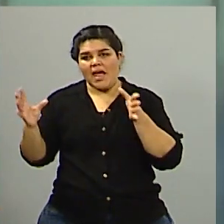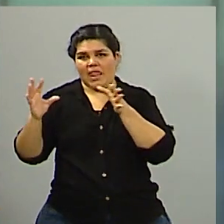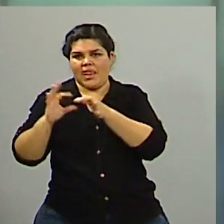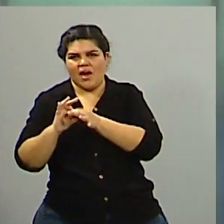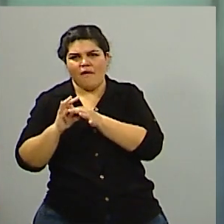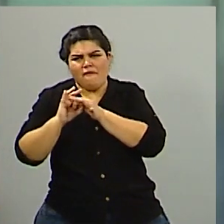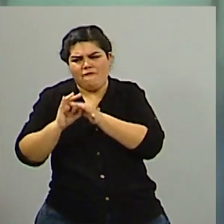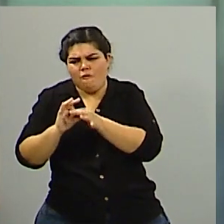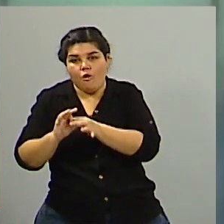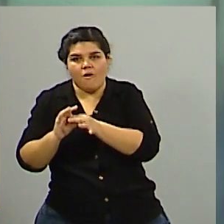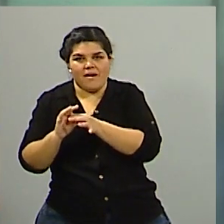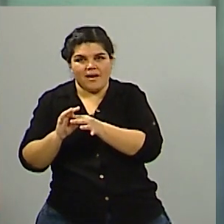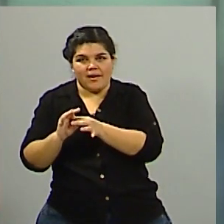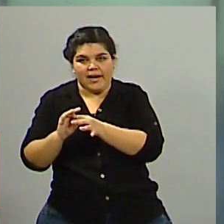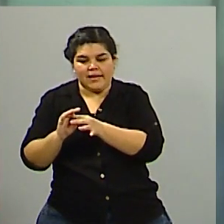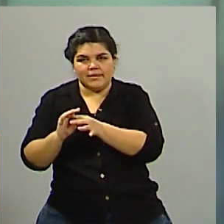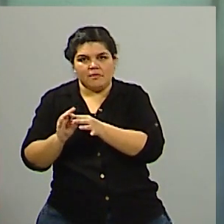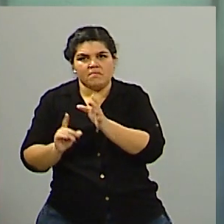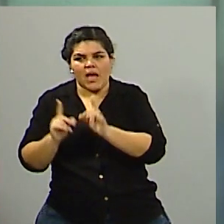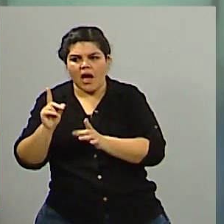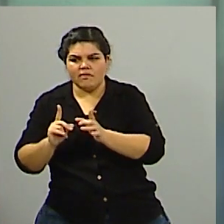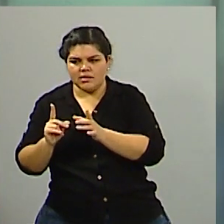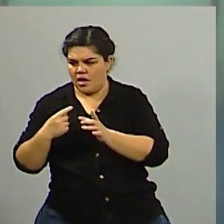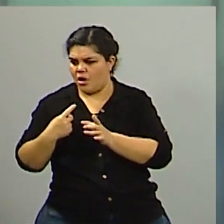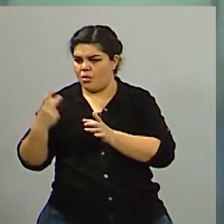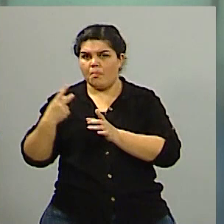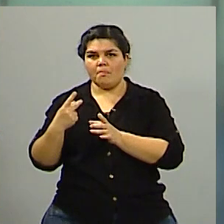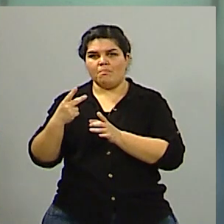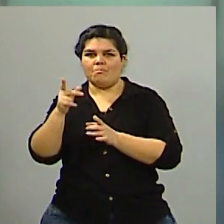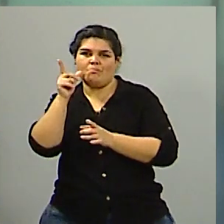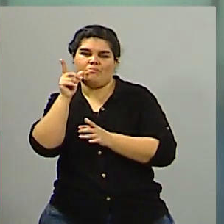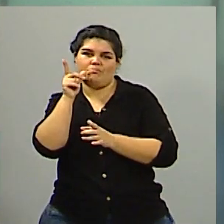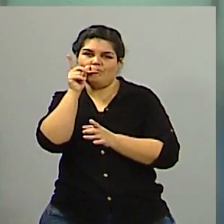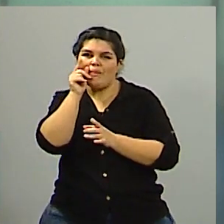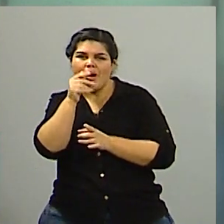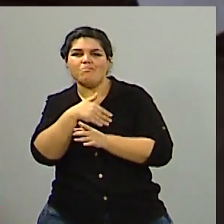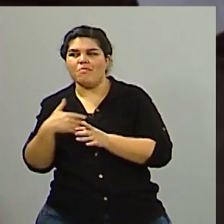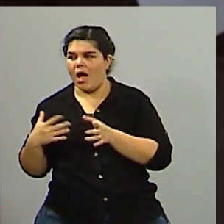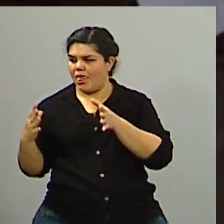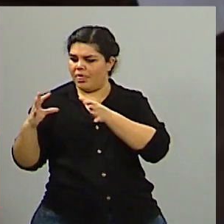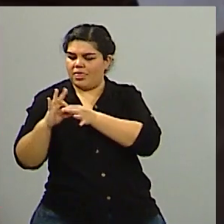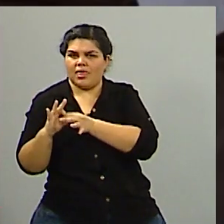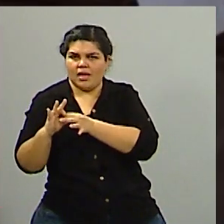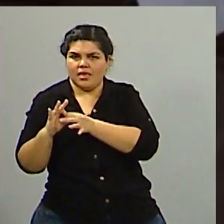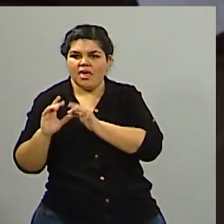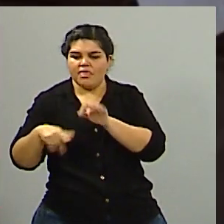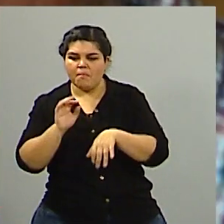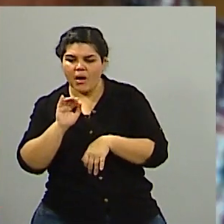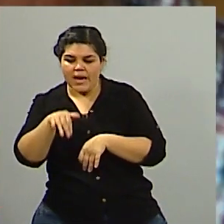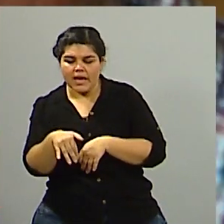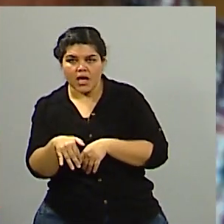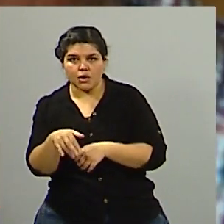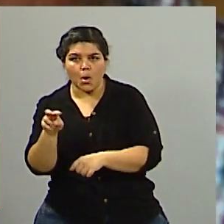Entonces es el miedo, el temor a debilitar ese lazo, a no quiero que se enojen, no quiero que después ya no poder